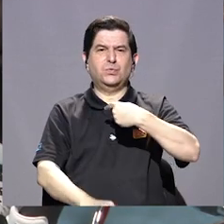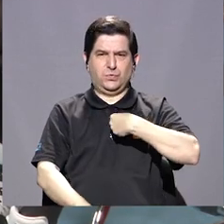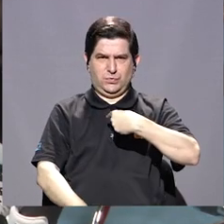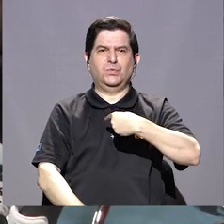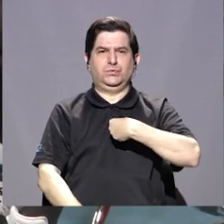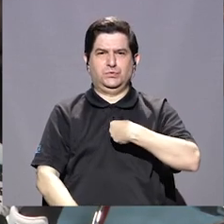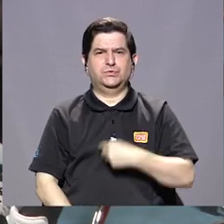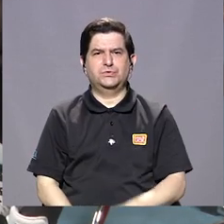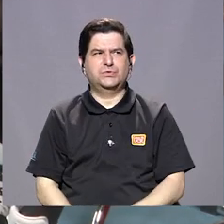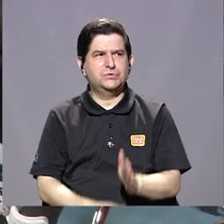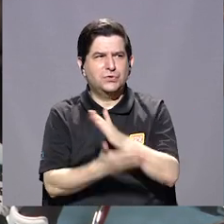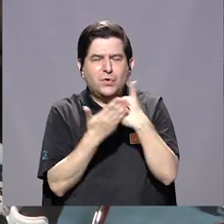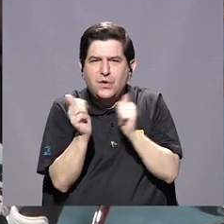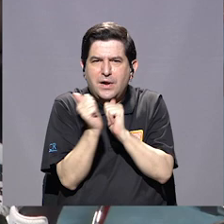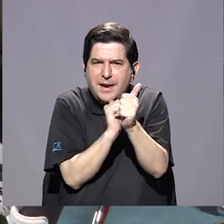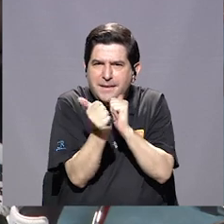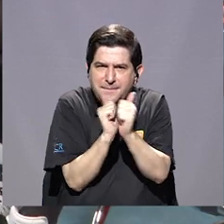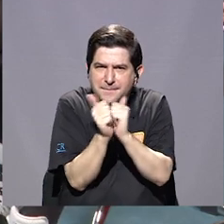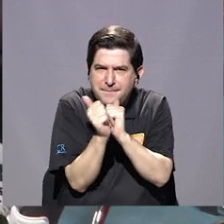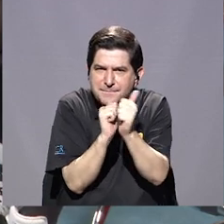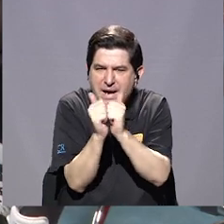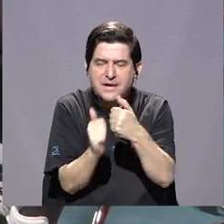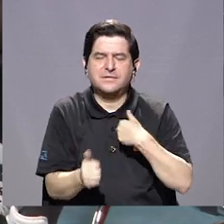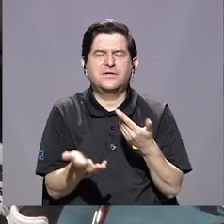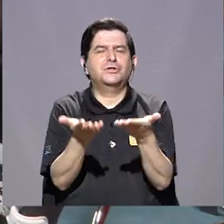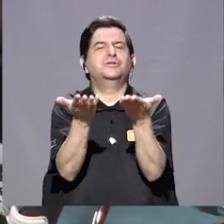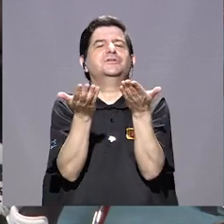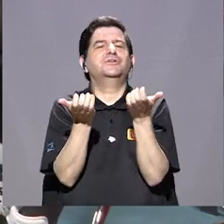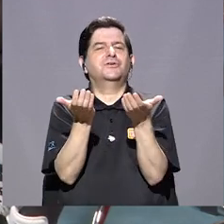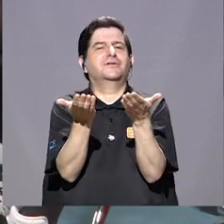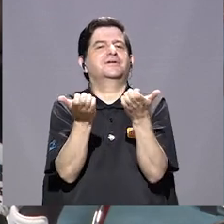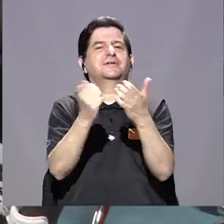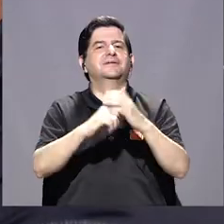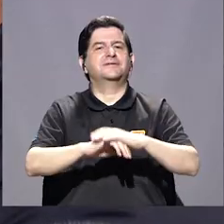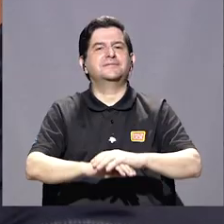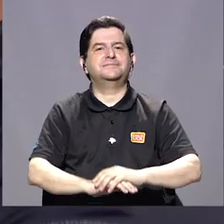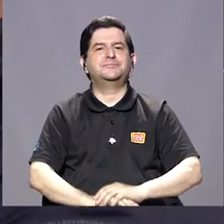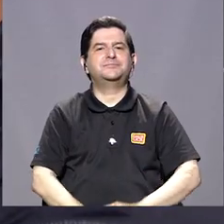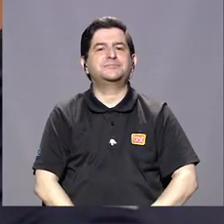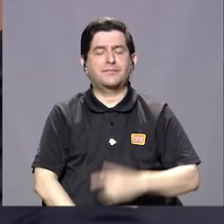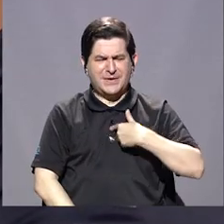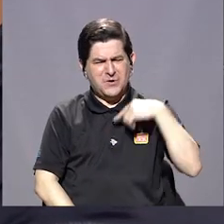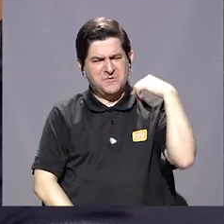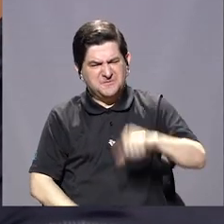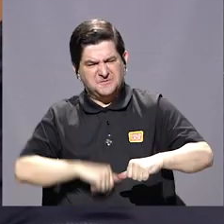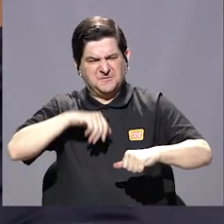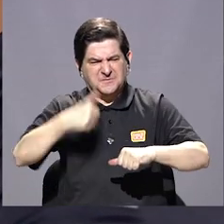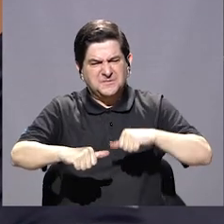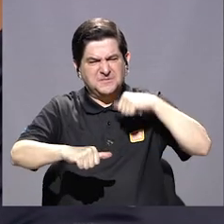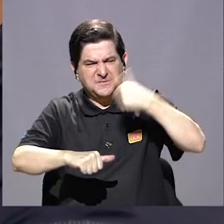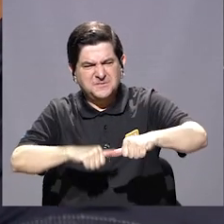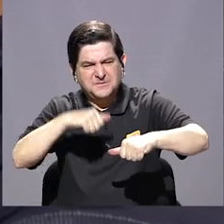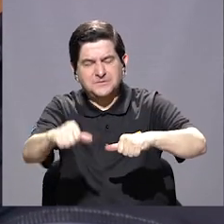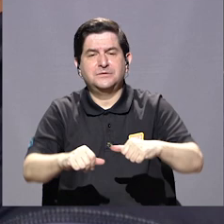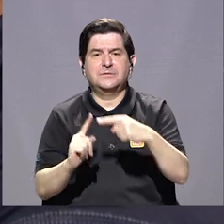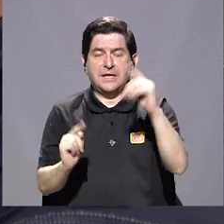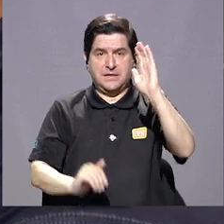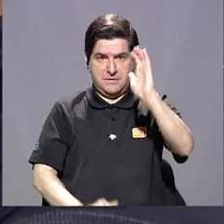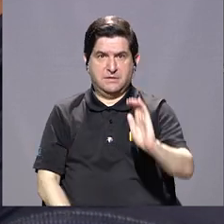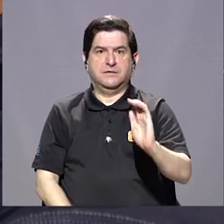que la parte deportiva era lo que yo quería hacer. Entonces me esforcé muchísimo desde muy pequeña.